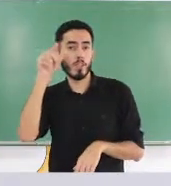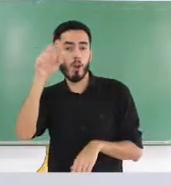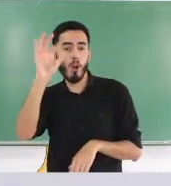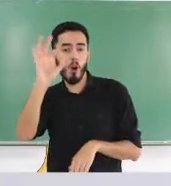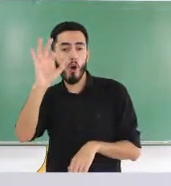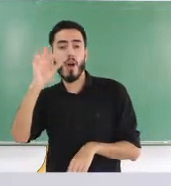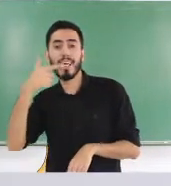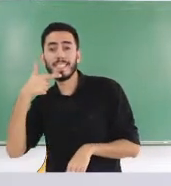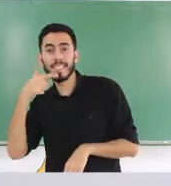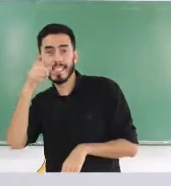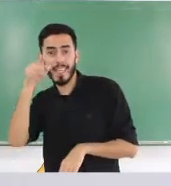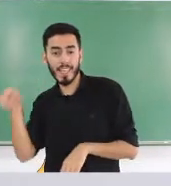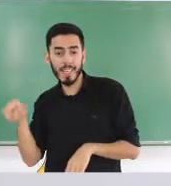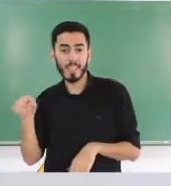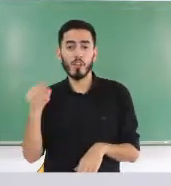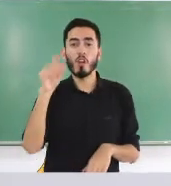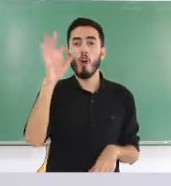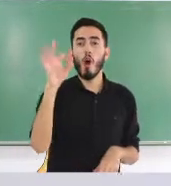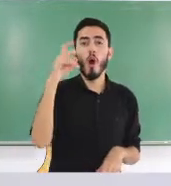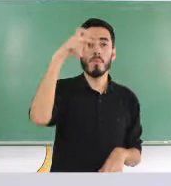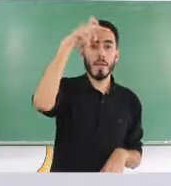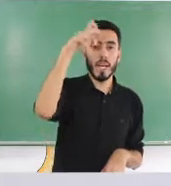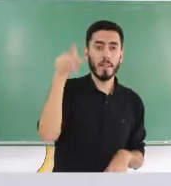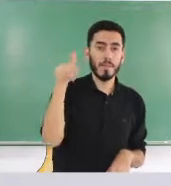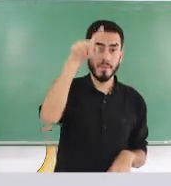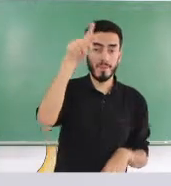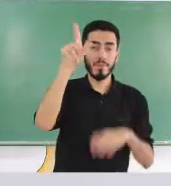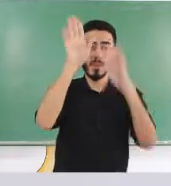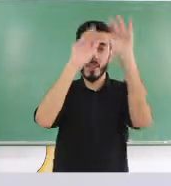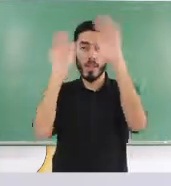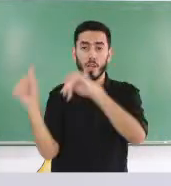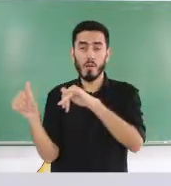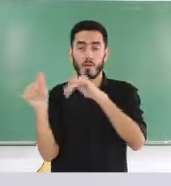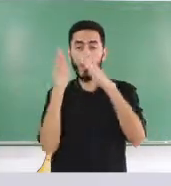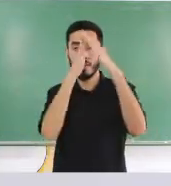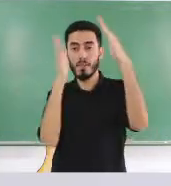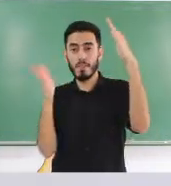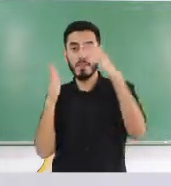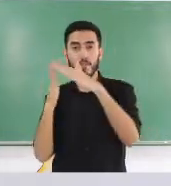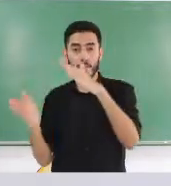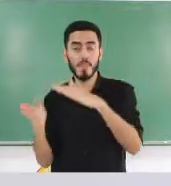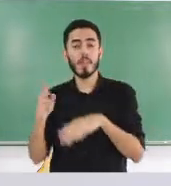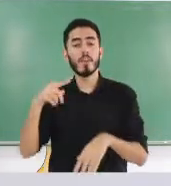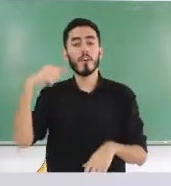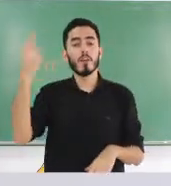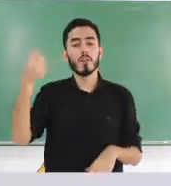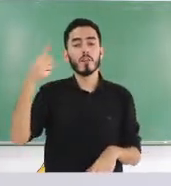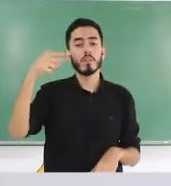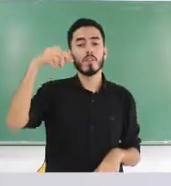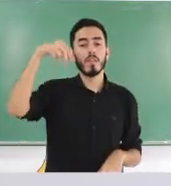OS con OP, que están sobre una misma transversal, y NO con